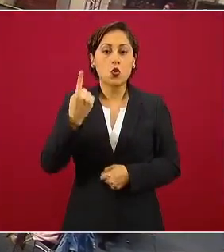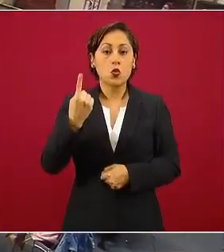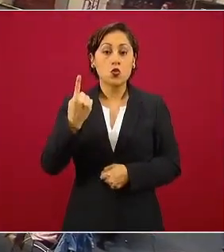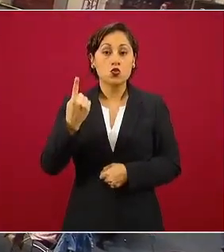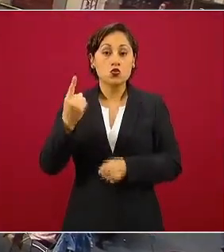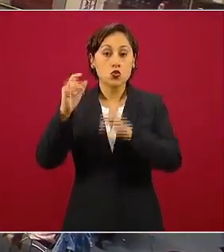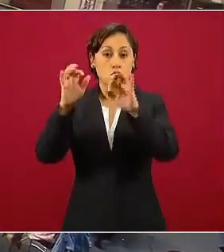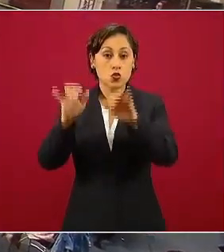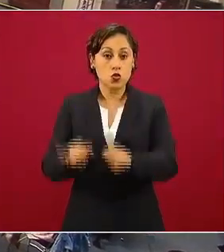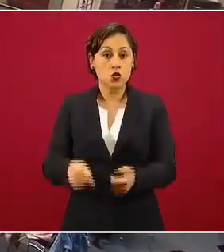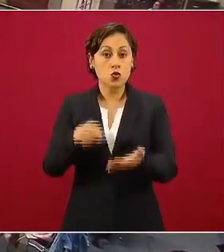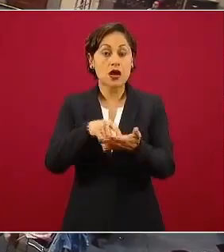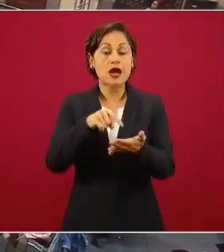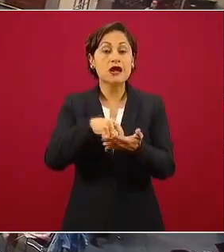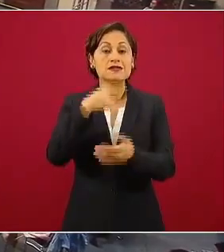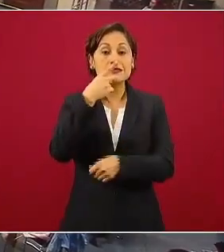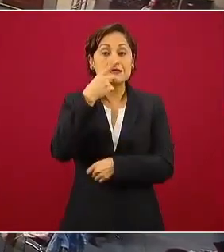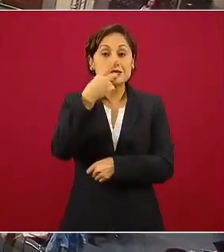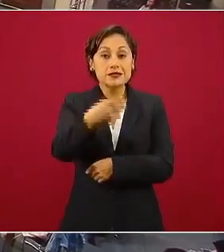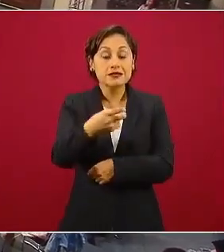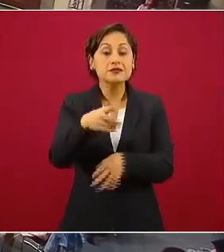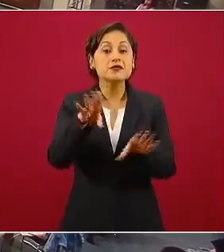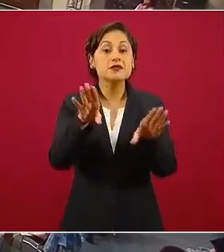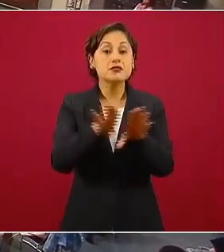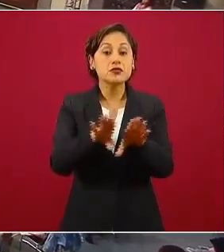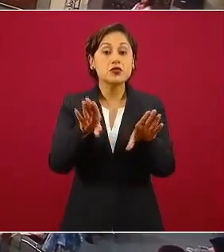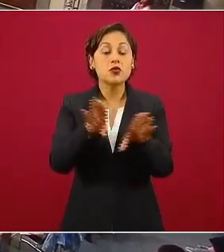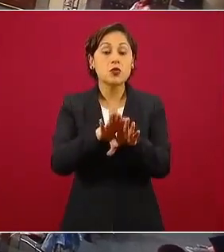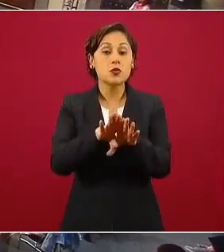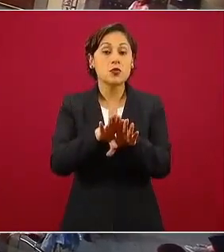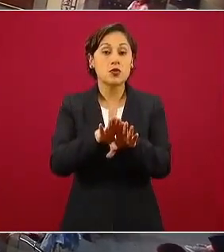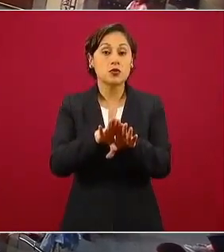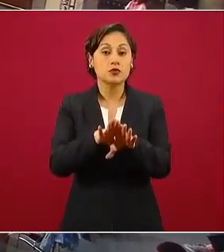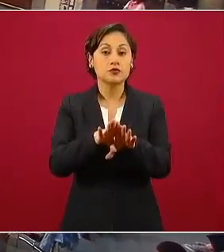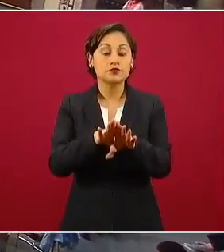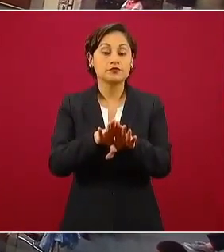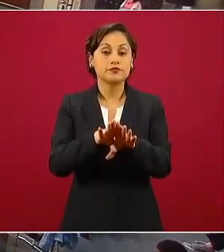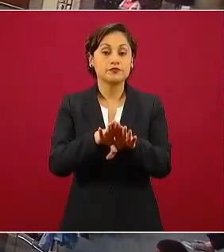plantean, de cómo arman, ¿sí?,